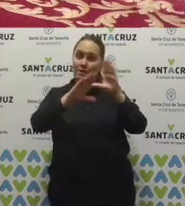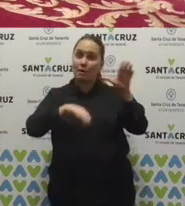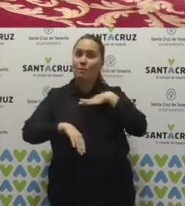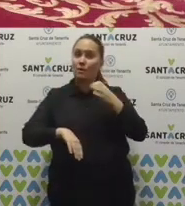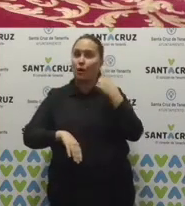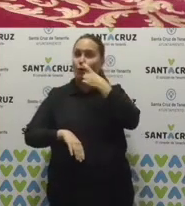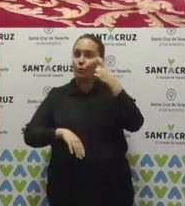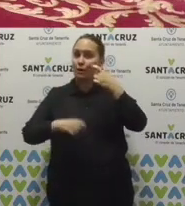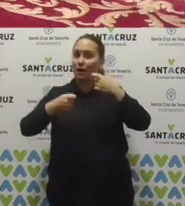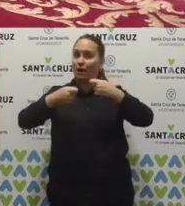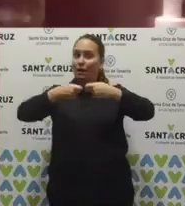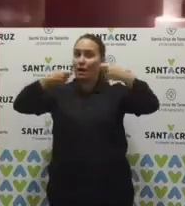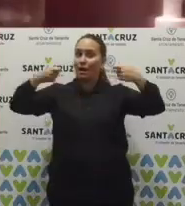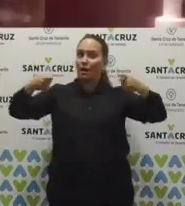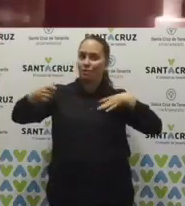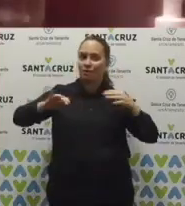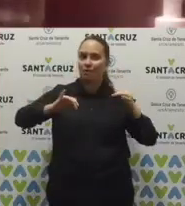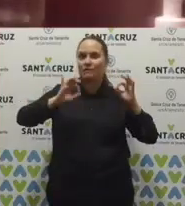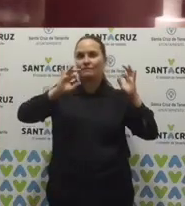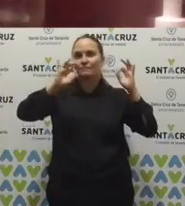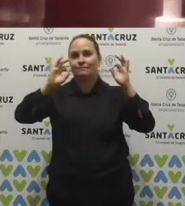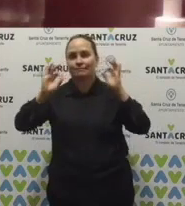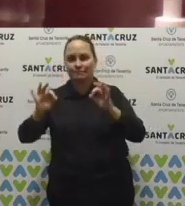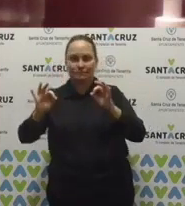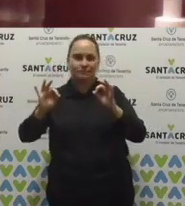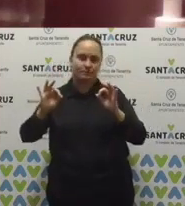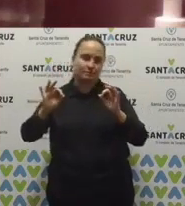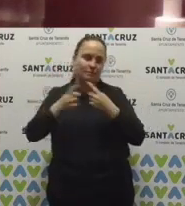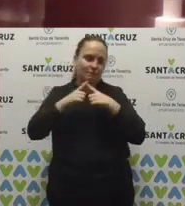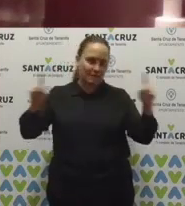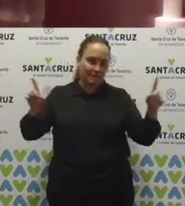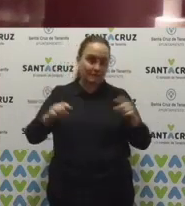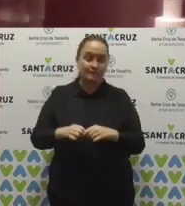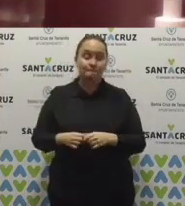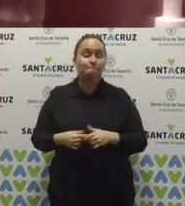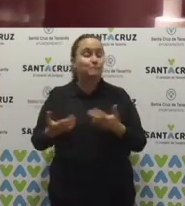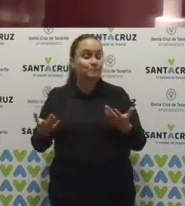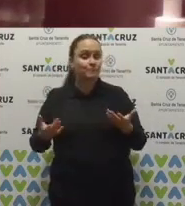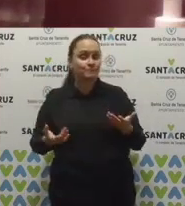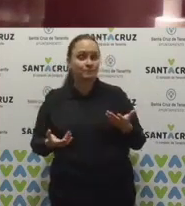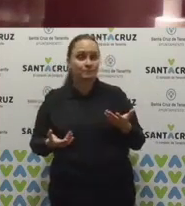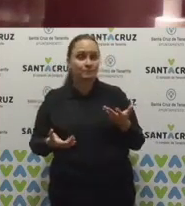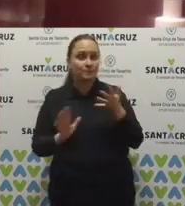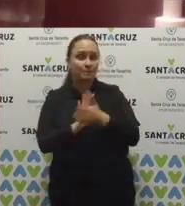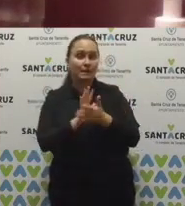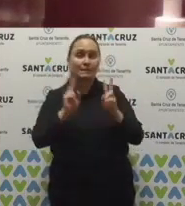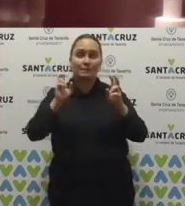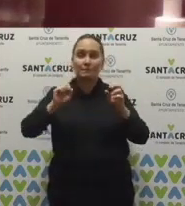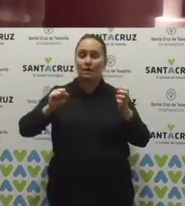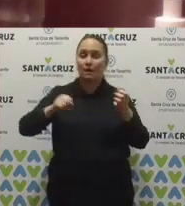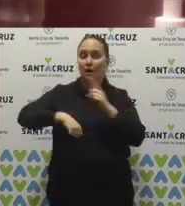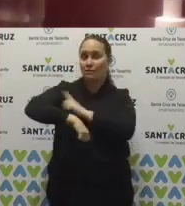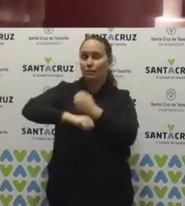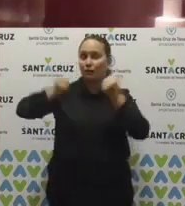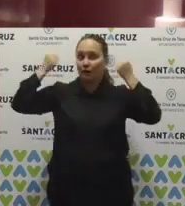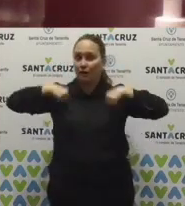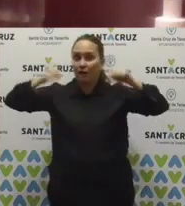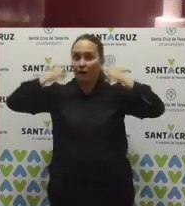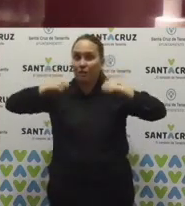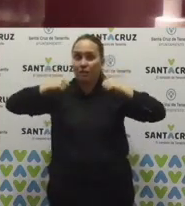eso han llegado a la fase 0 cuando se puso en marcha lo de practicar deporte fue un fin de